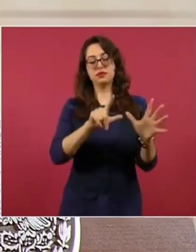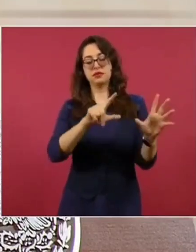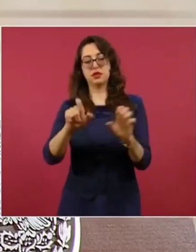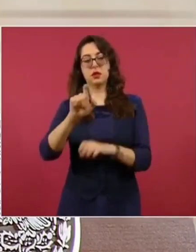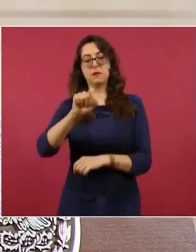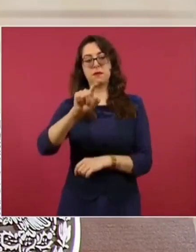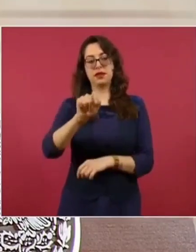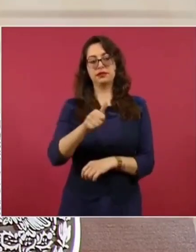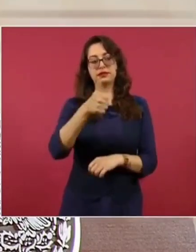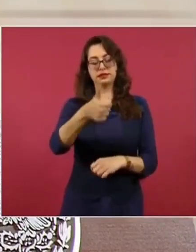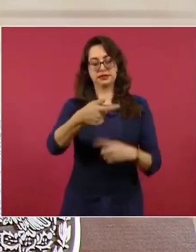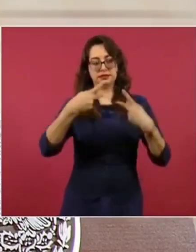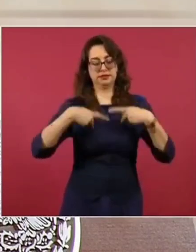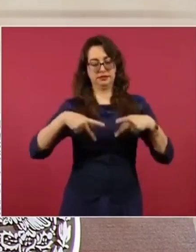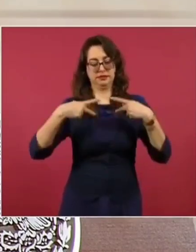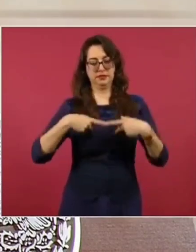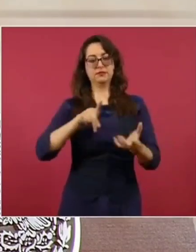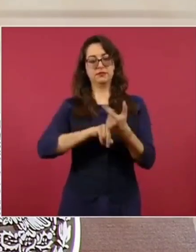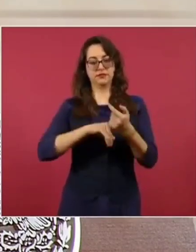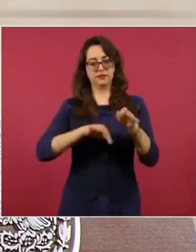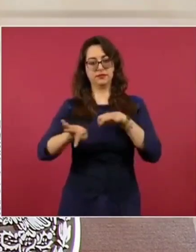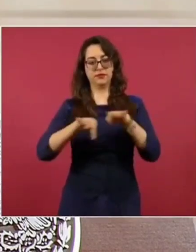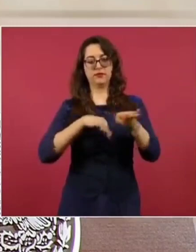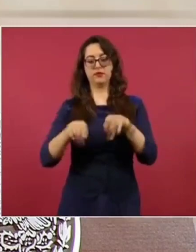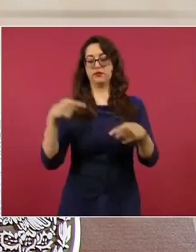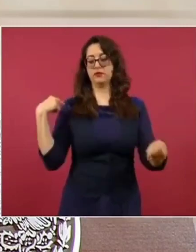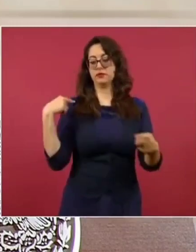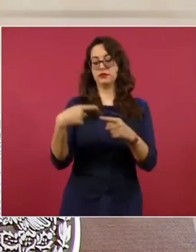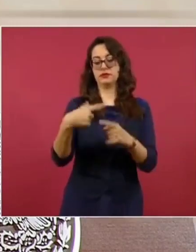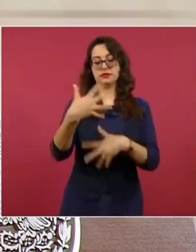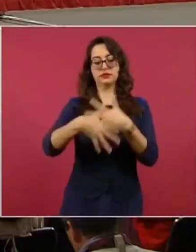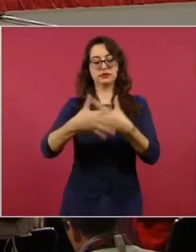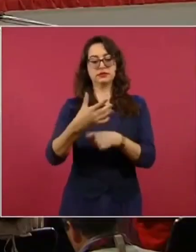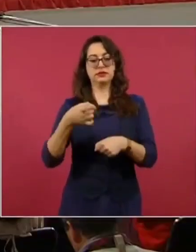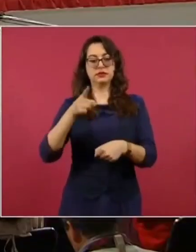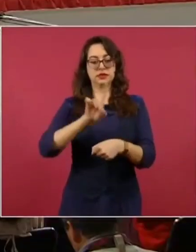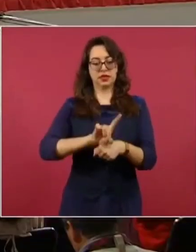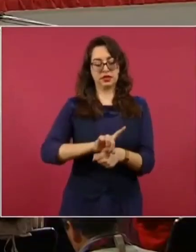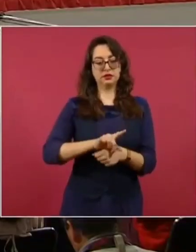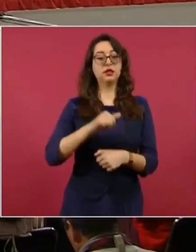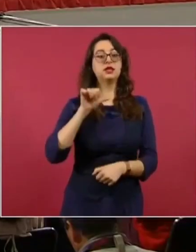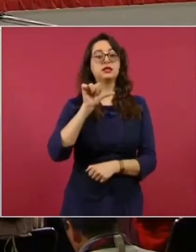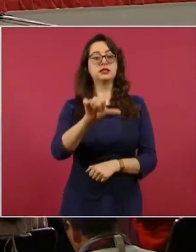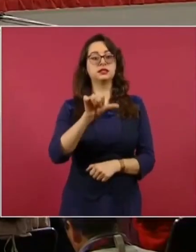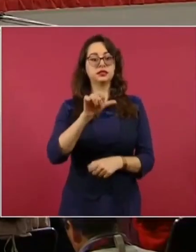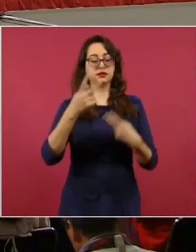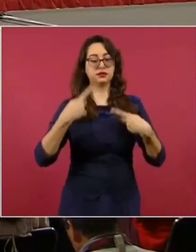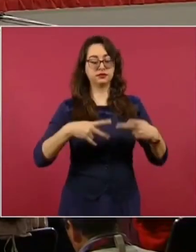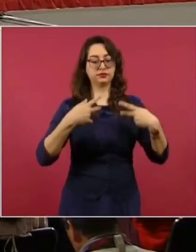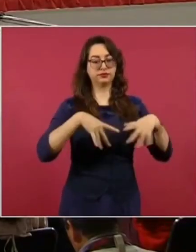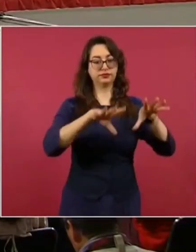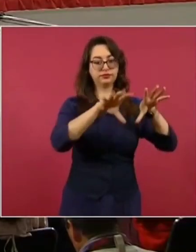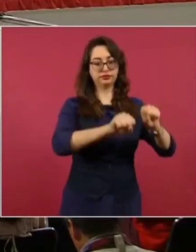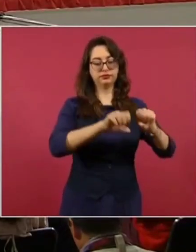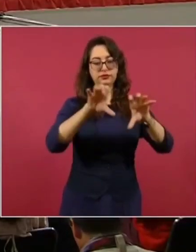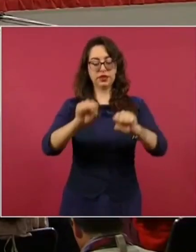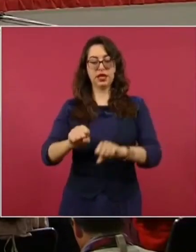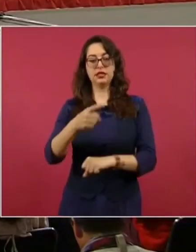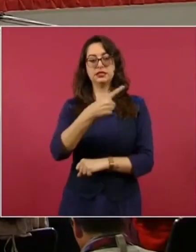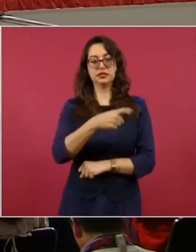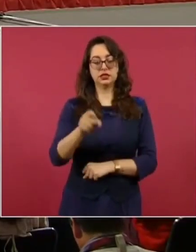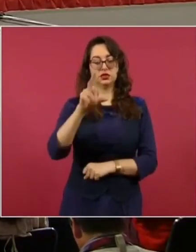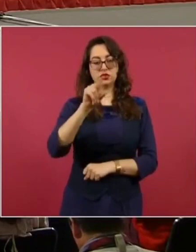los resultados obtenidos durante la primera quincena de este mes son 16 detenidos ciento ochenta mil nueve dólares americanos